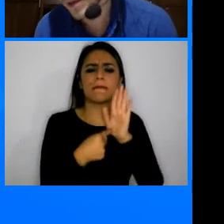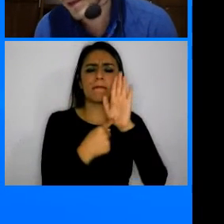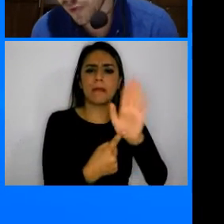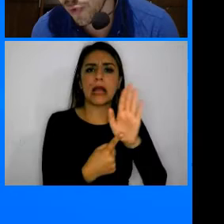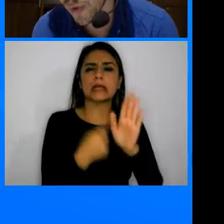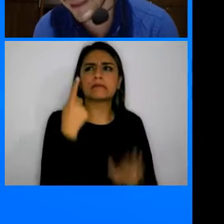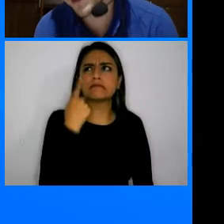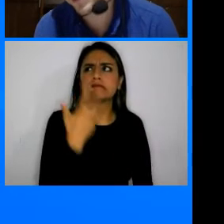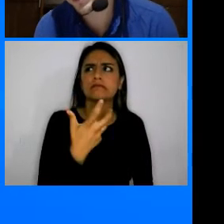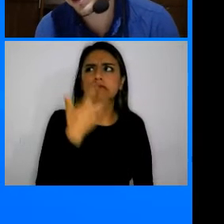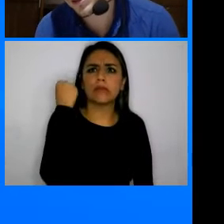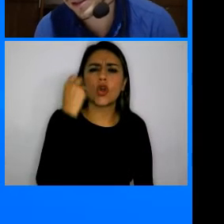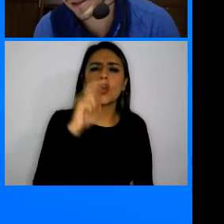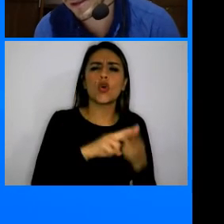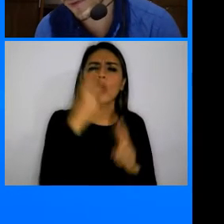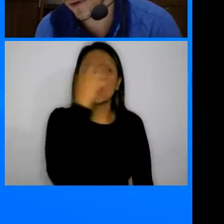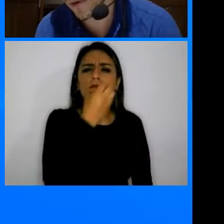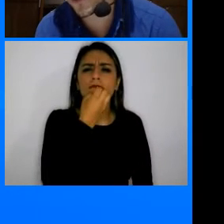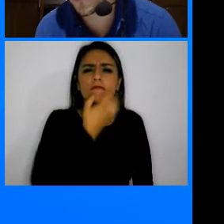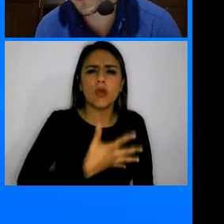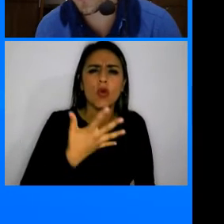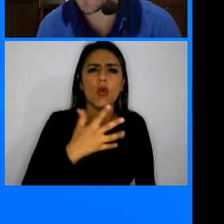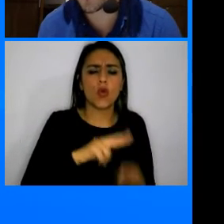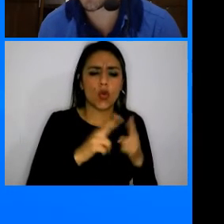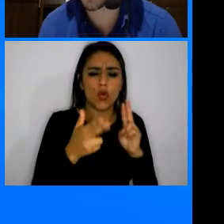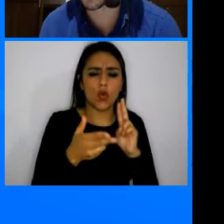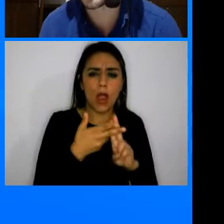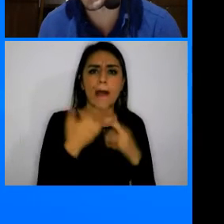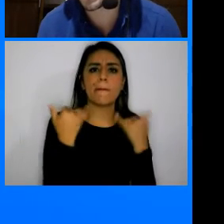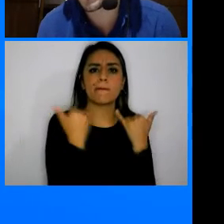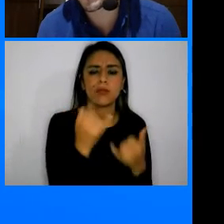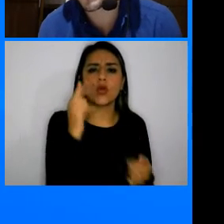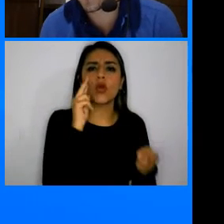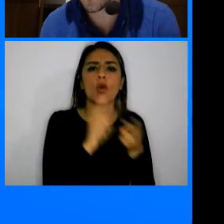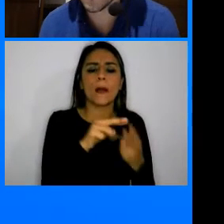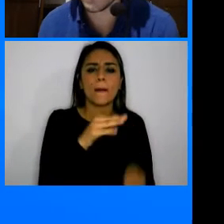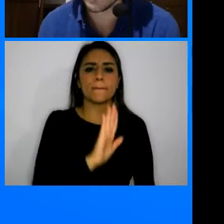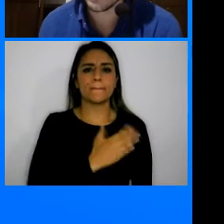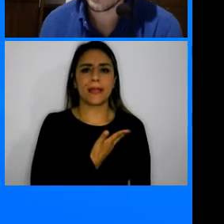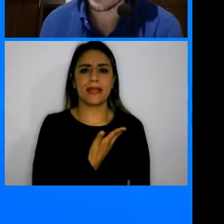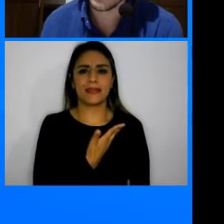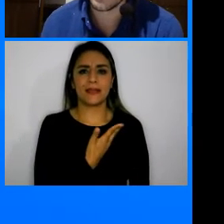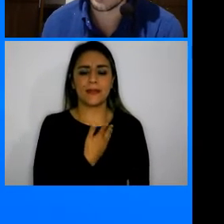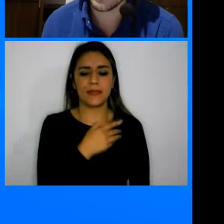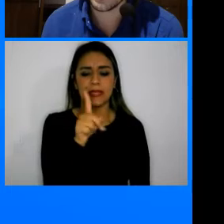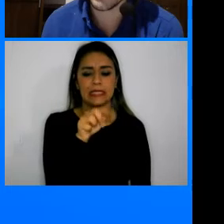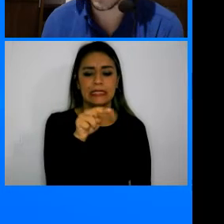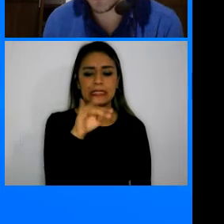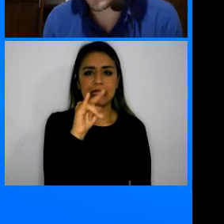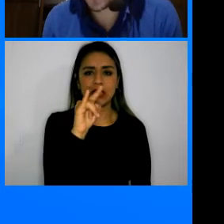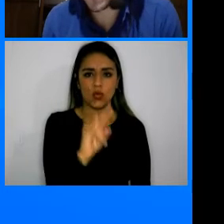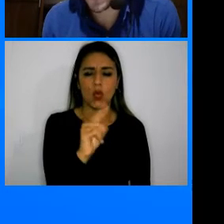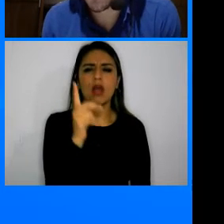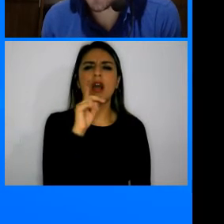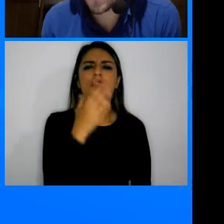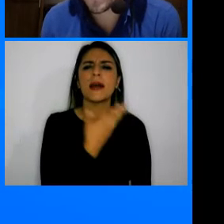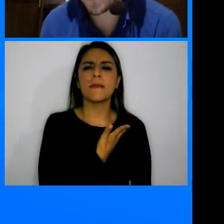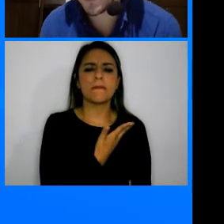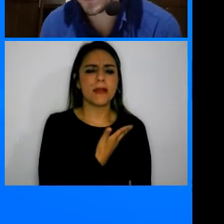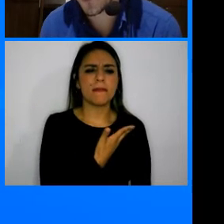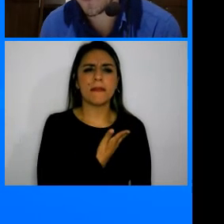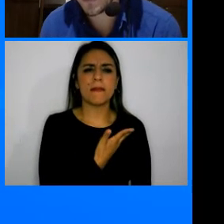vez por su belleza de nuestra colección. La conocemos como Maternidad Sinú. Maternidad porque